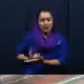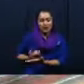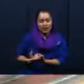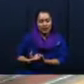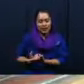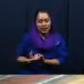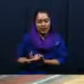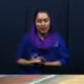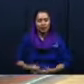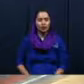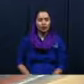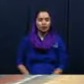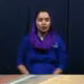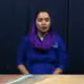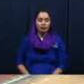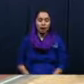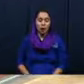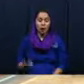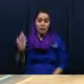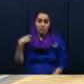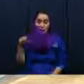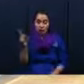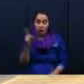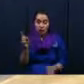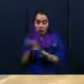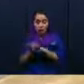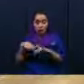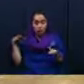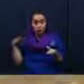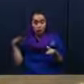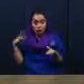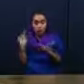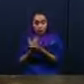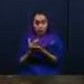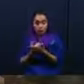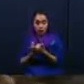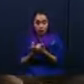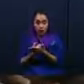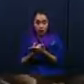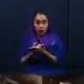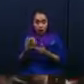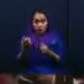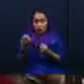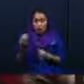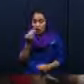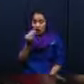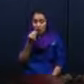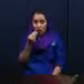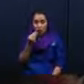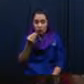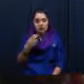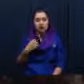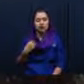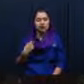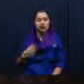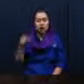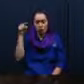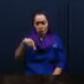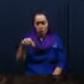salga ni el dinero ni el trigo. Y lo vengo amarrando, Señor.